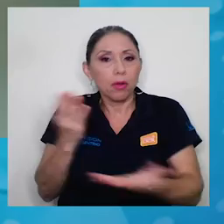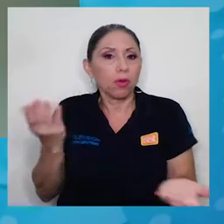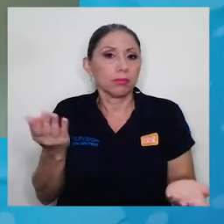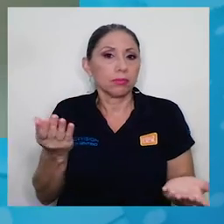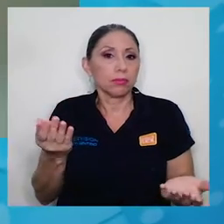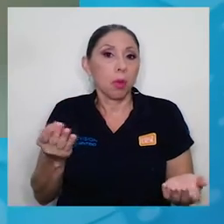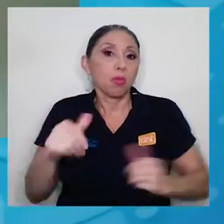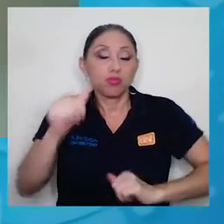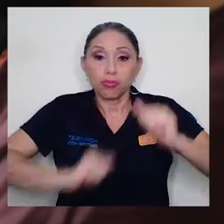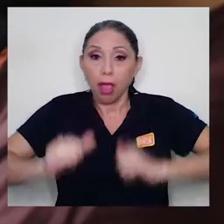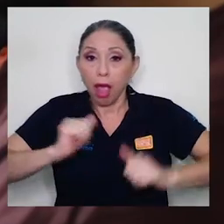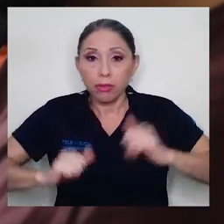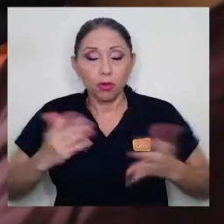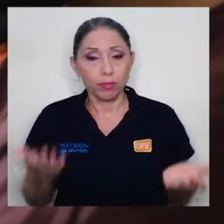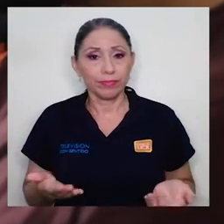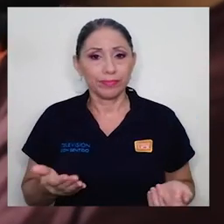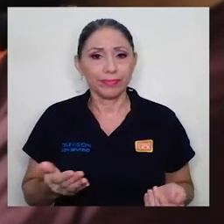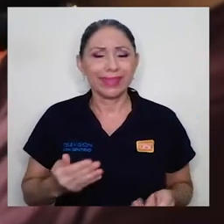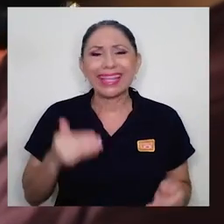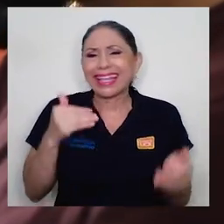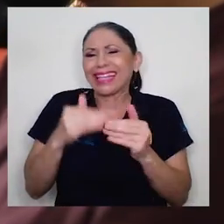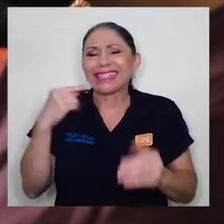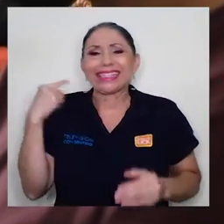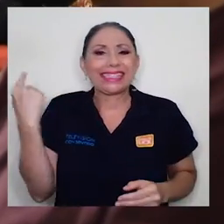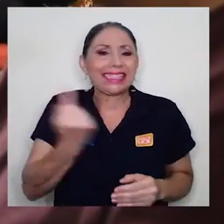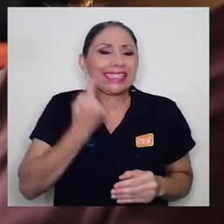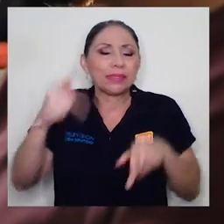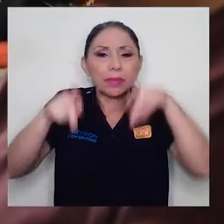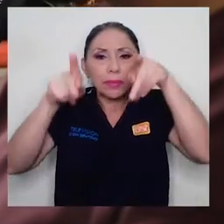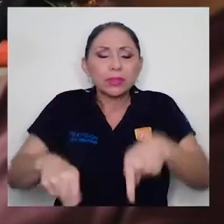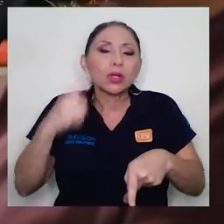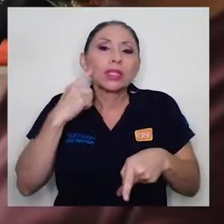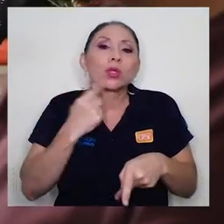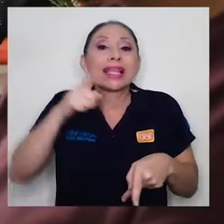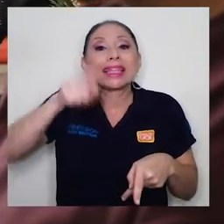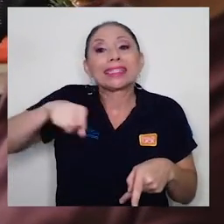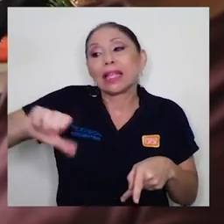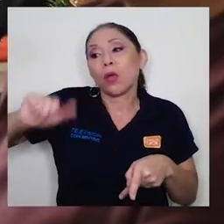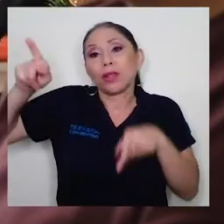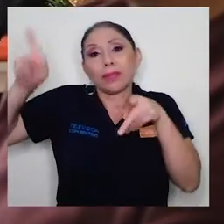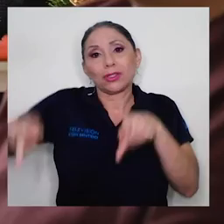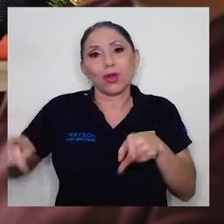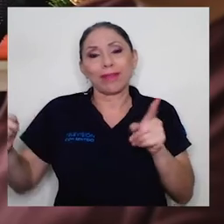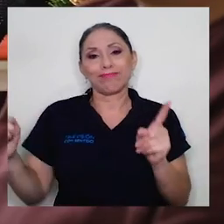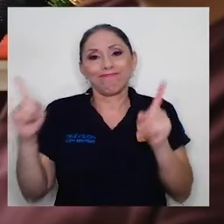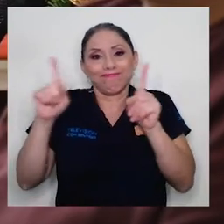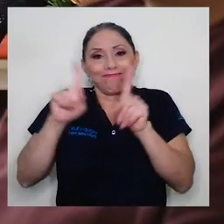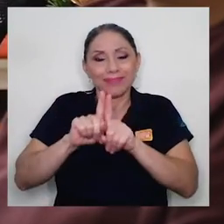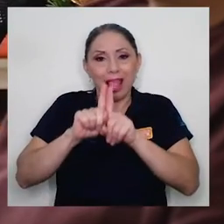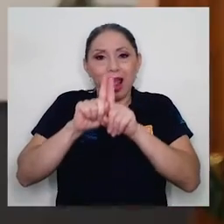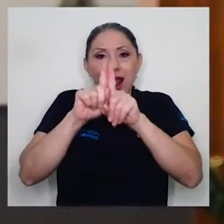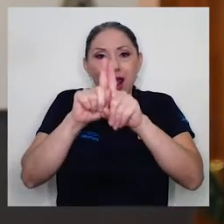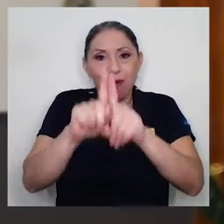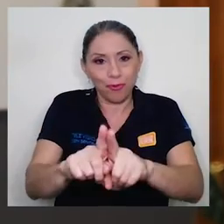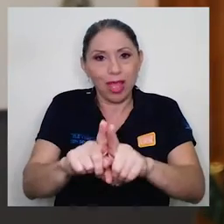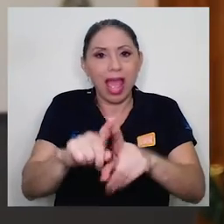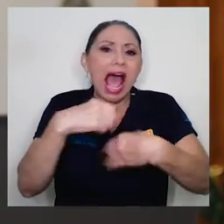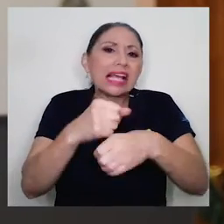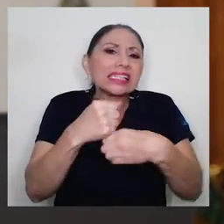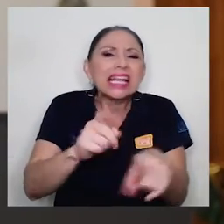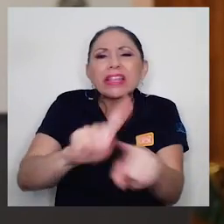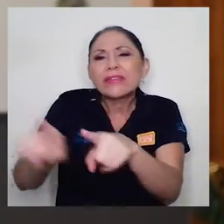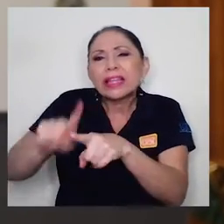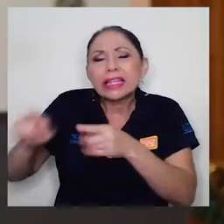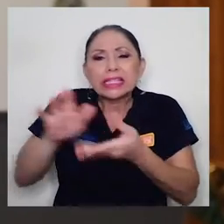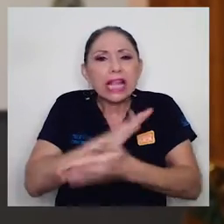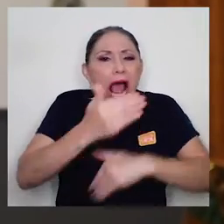incluso un teatro. Generalmente las personas sordas tienen que ir acompañadas a estos trámites o a